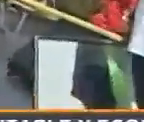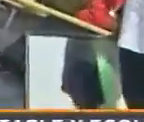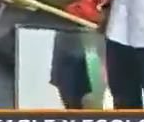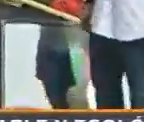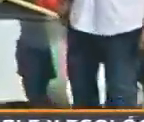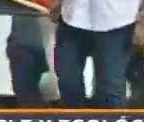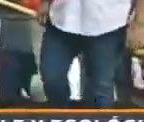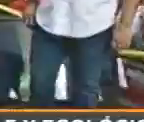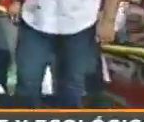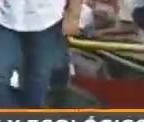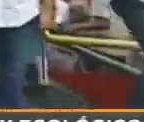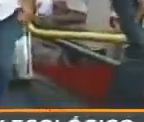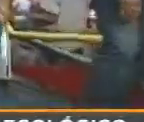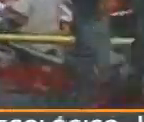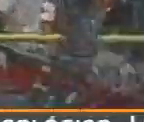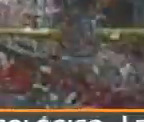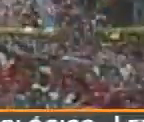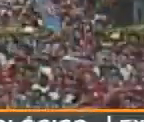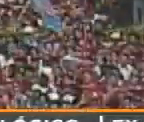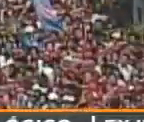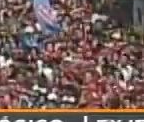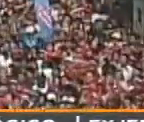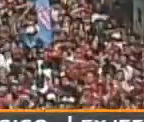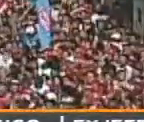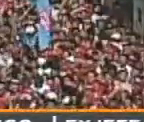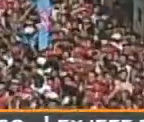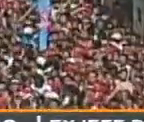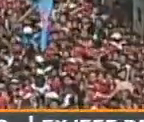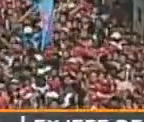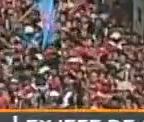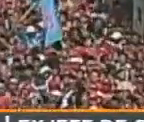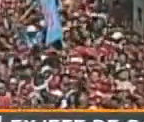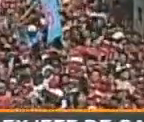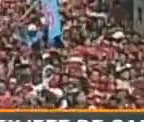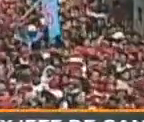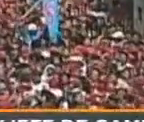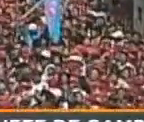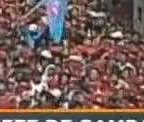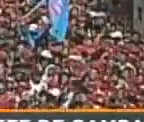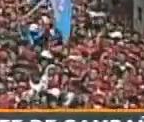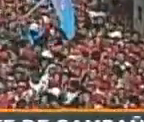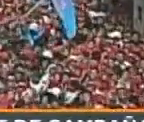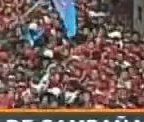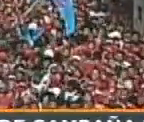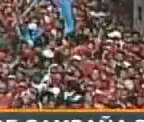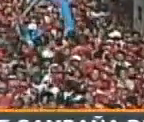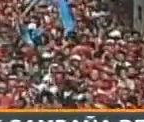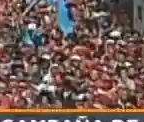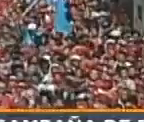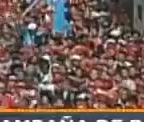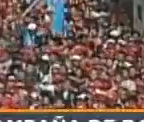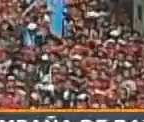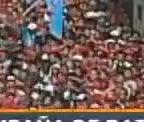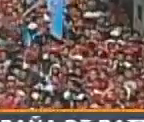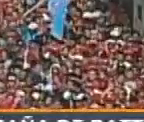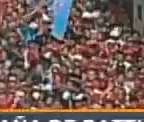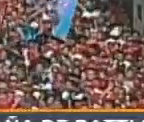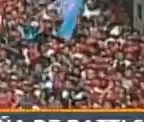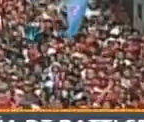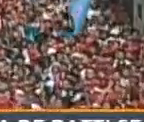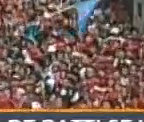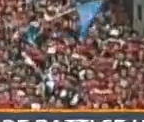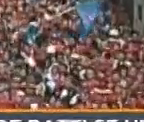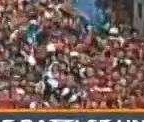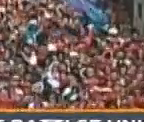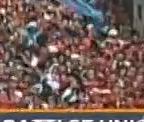las políticas públicas de los programas sociales destinados a mejorar la calidad de vida de los venezolanos y destacados por